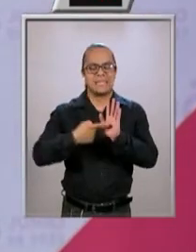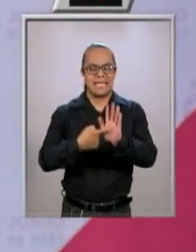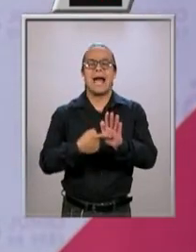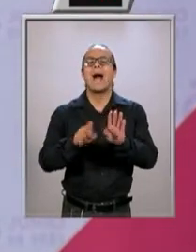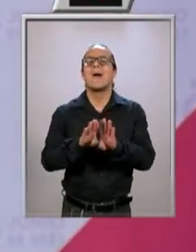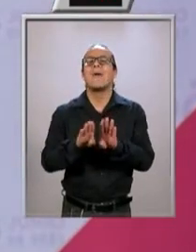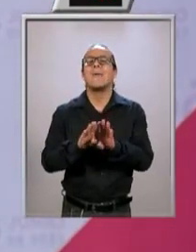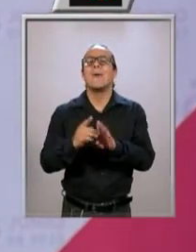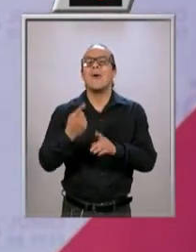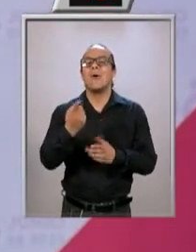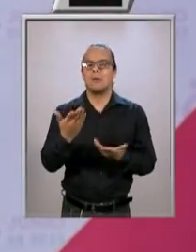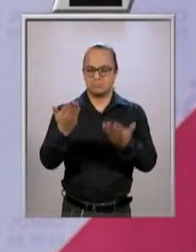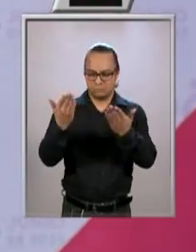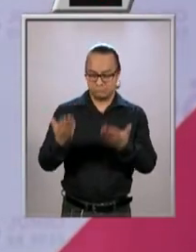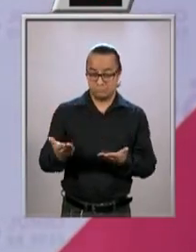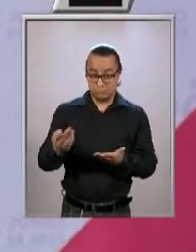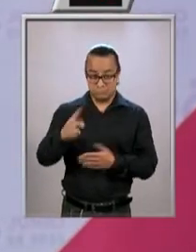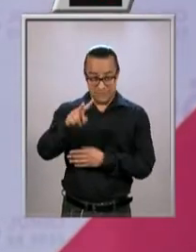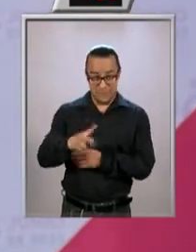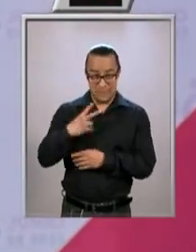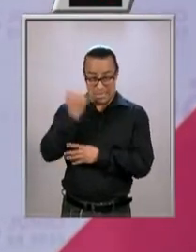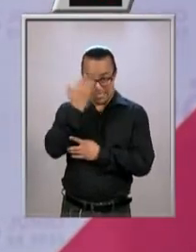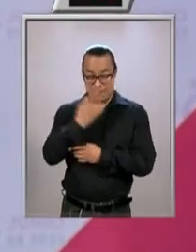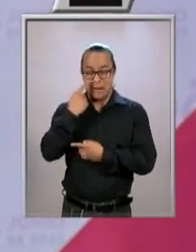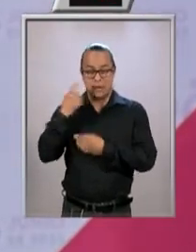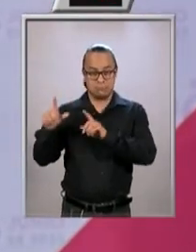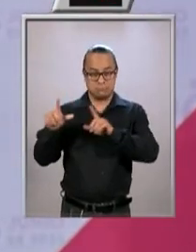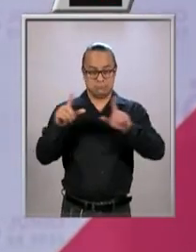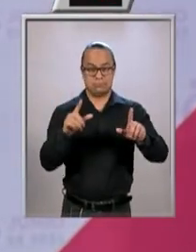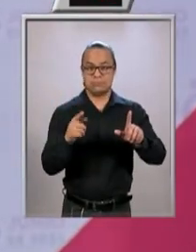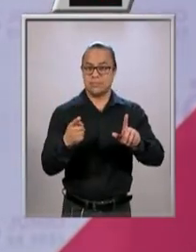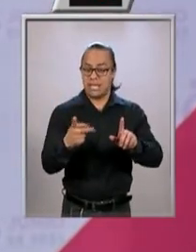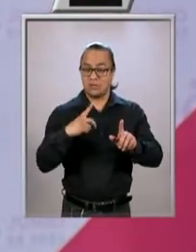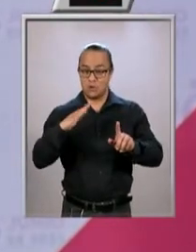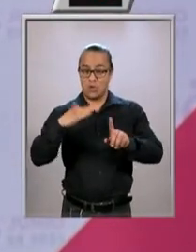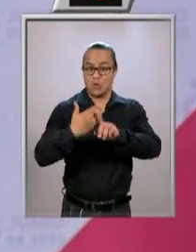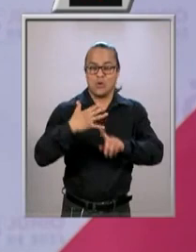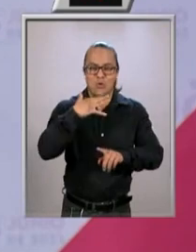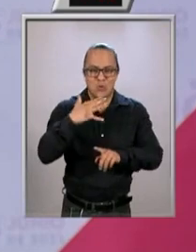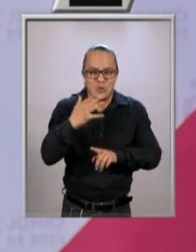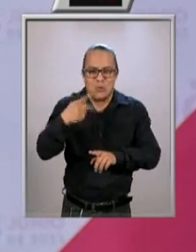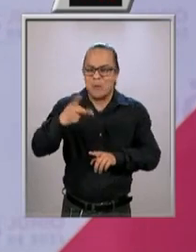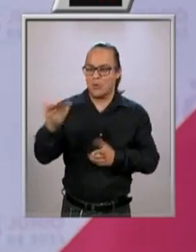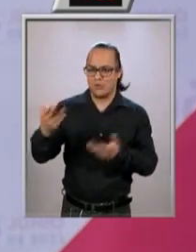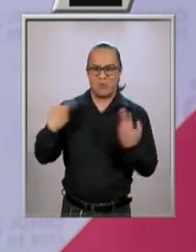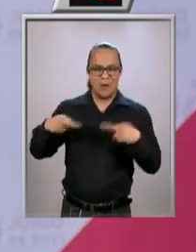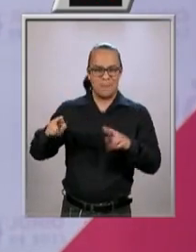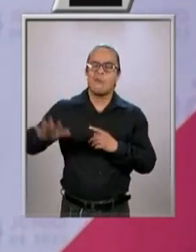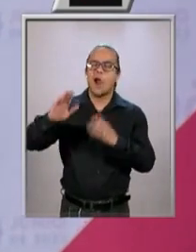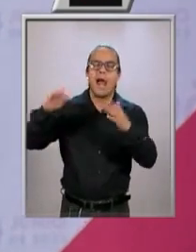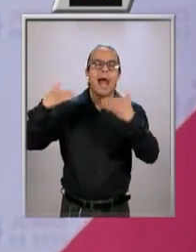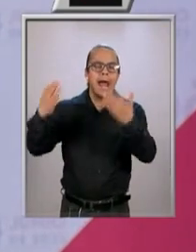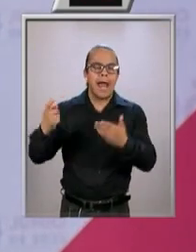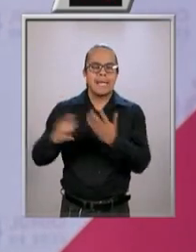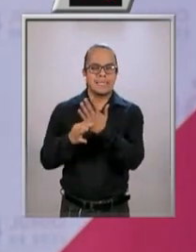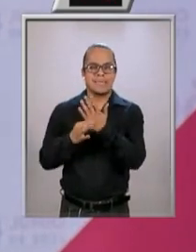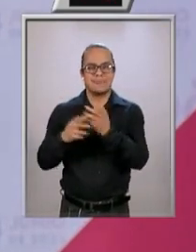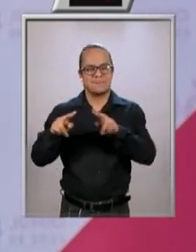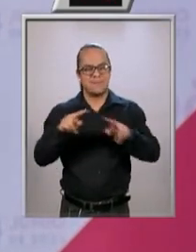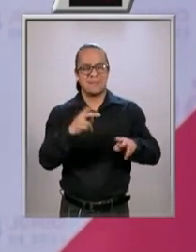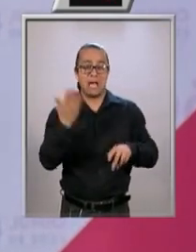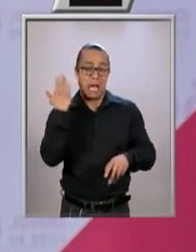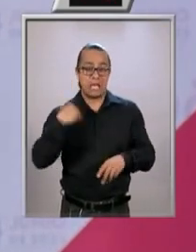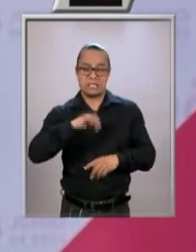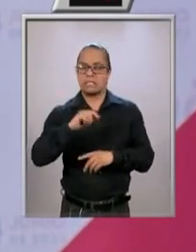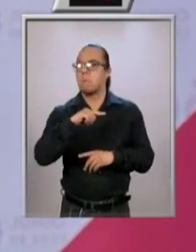moral podemos venir o puedes venir a hablar de combate a la corrupción tú representas la corrupción Ya perdiste una vez